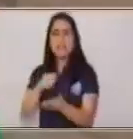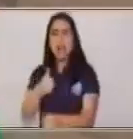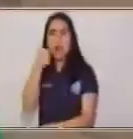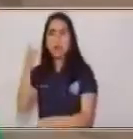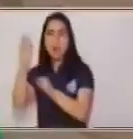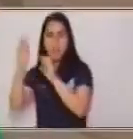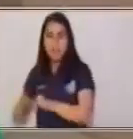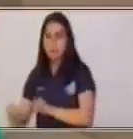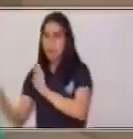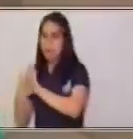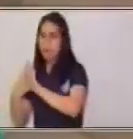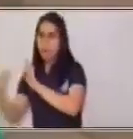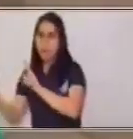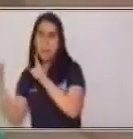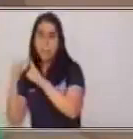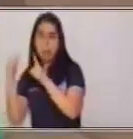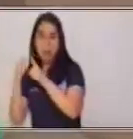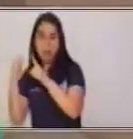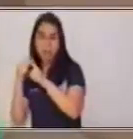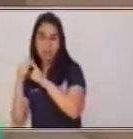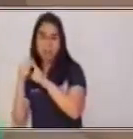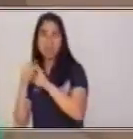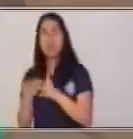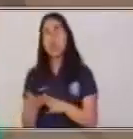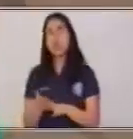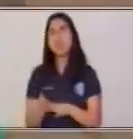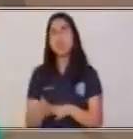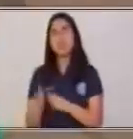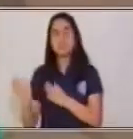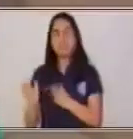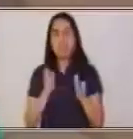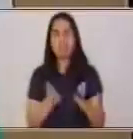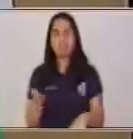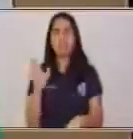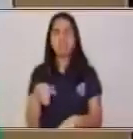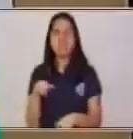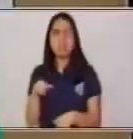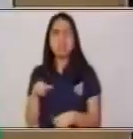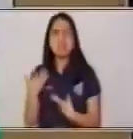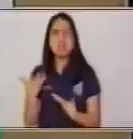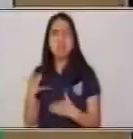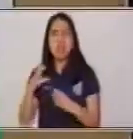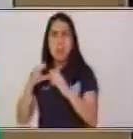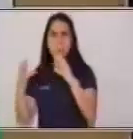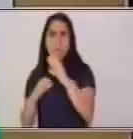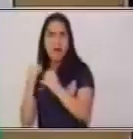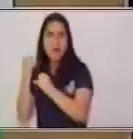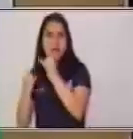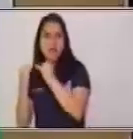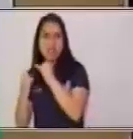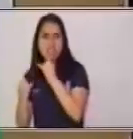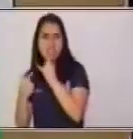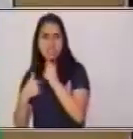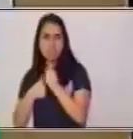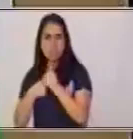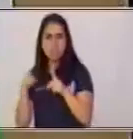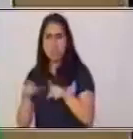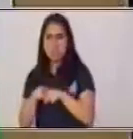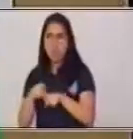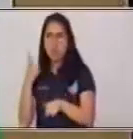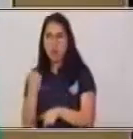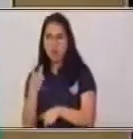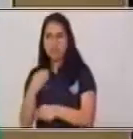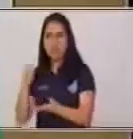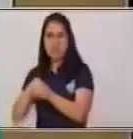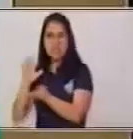conclusión no voy a decir de nuevo una cita porque sería muy repetitivo. Entonces puedo utilizar síntesis, anécdota